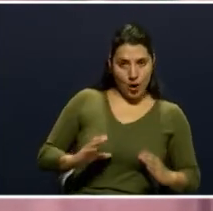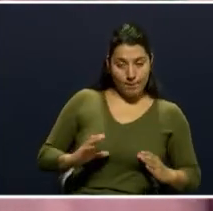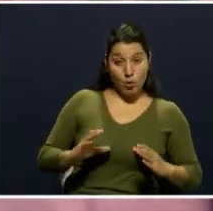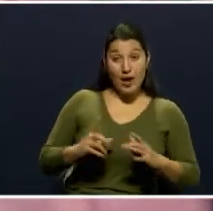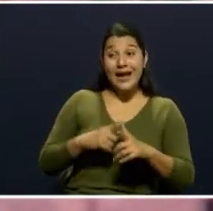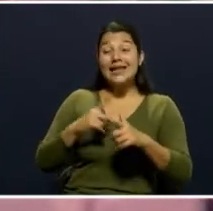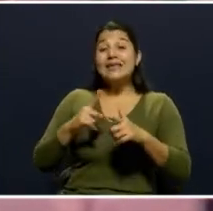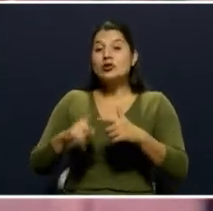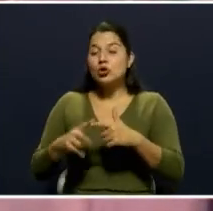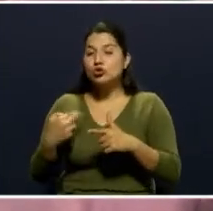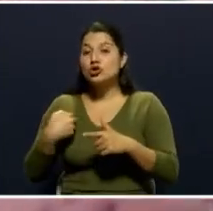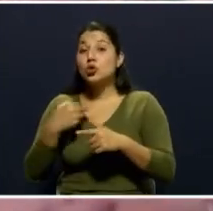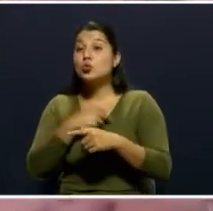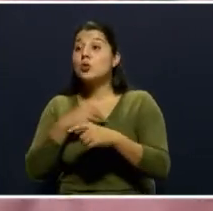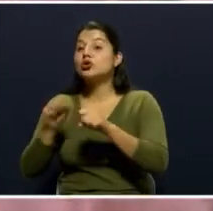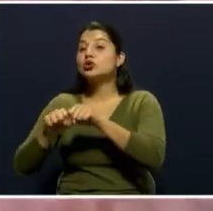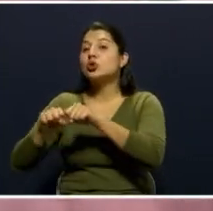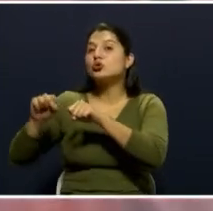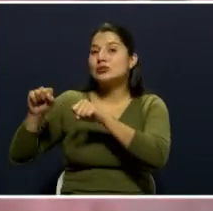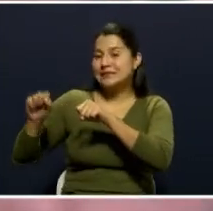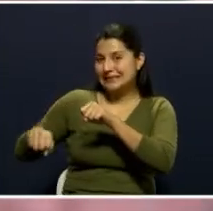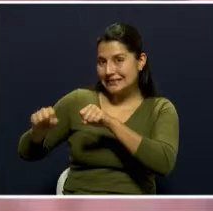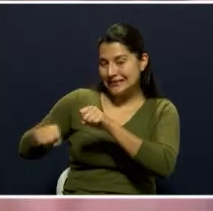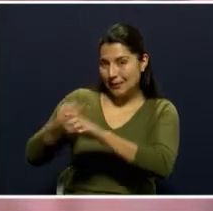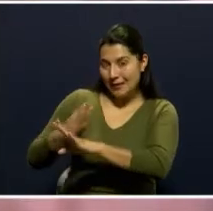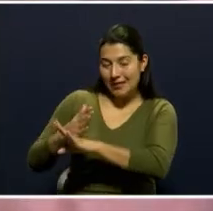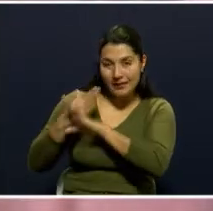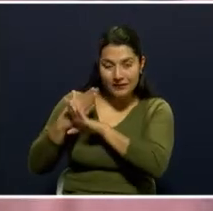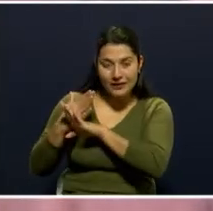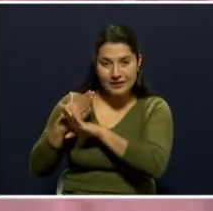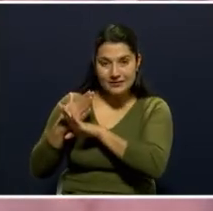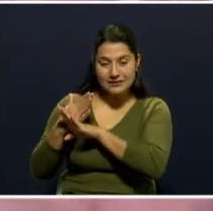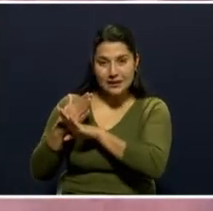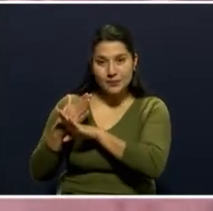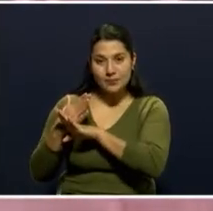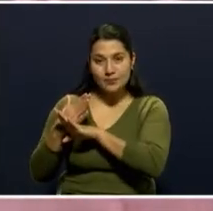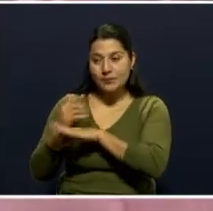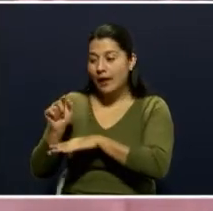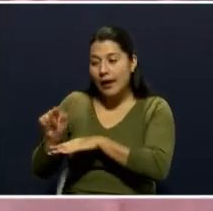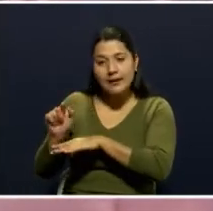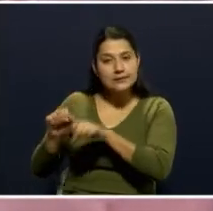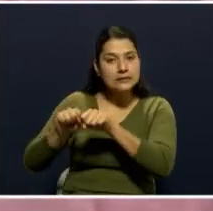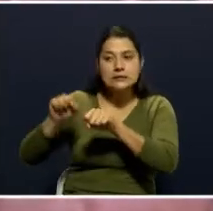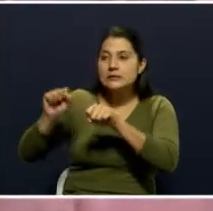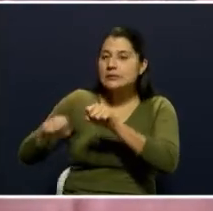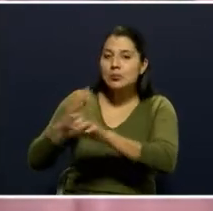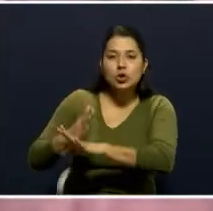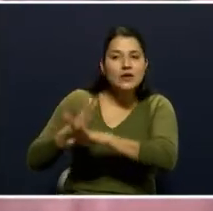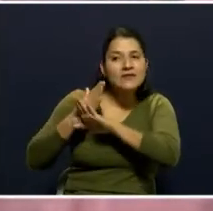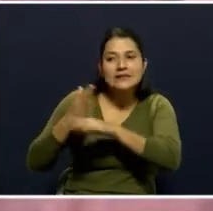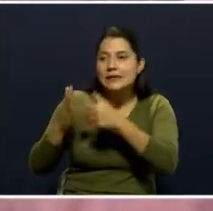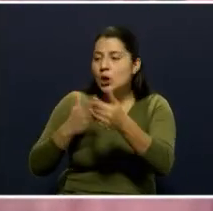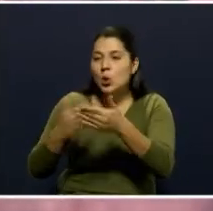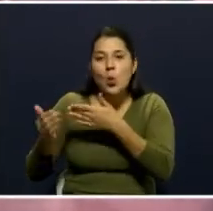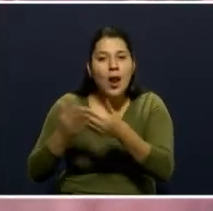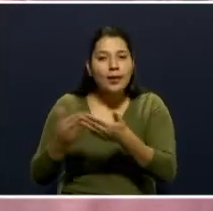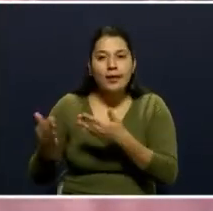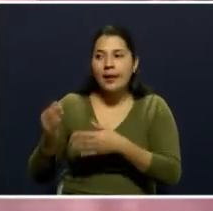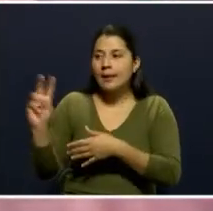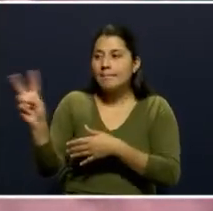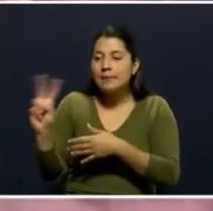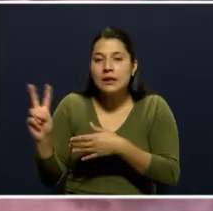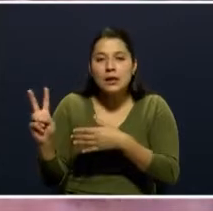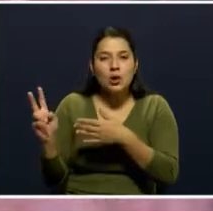desde niños nos dicen que es ese ejército de defensas que nos defienden de cualquier invasor o algún